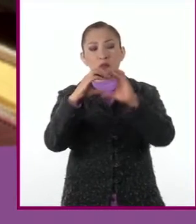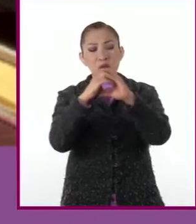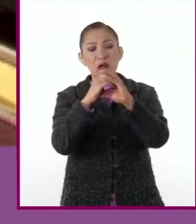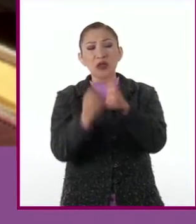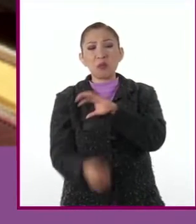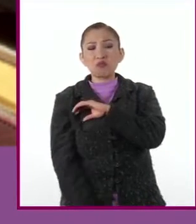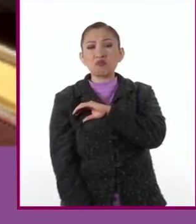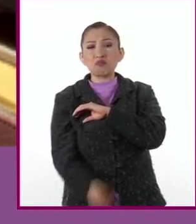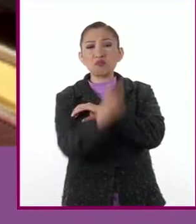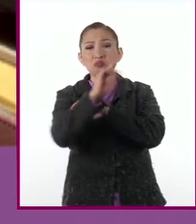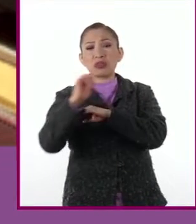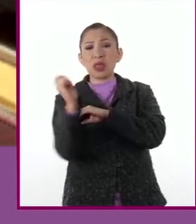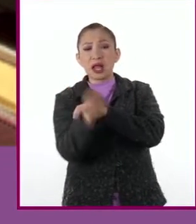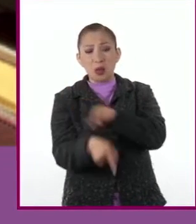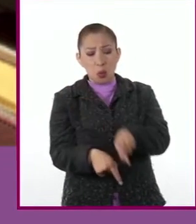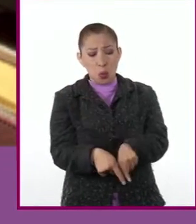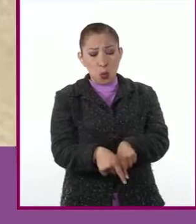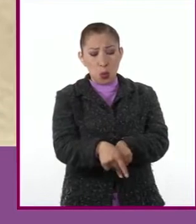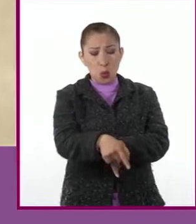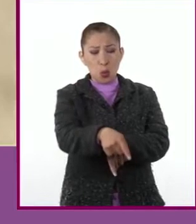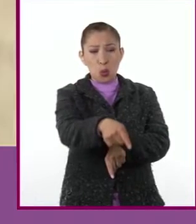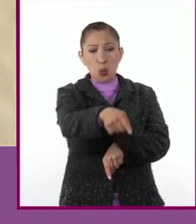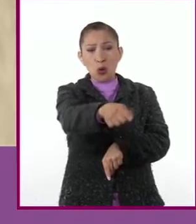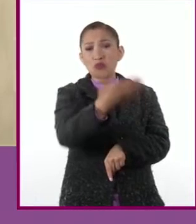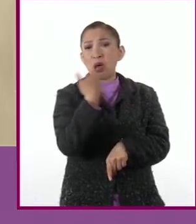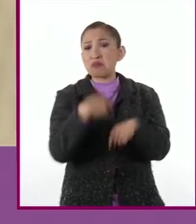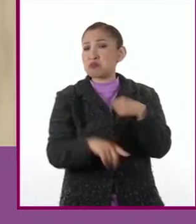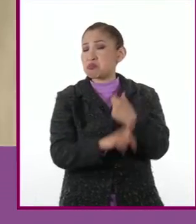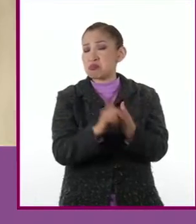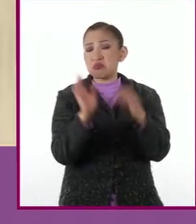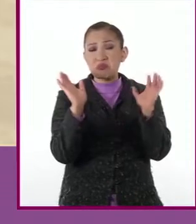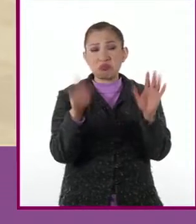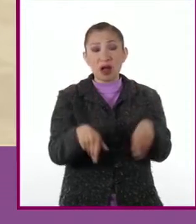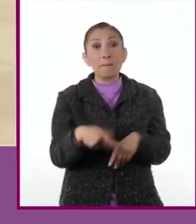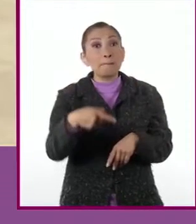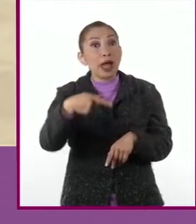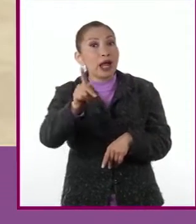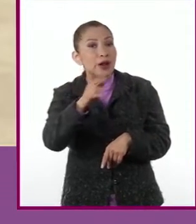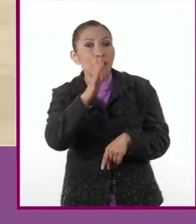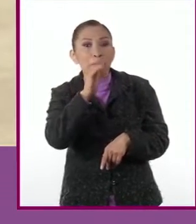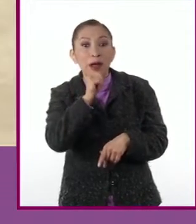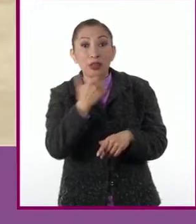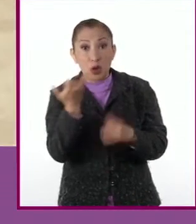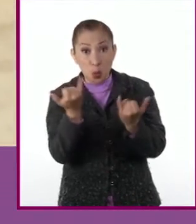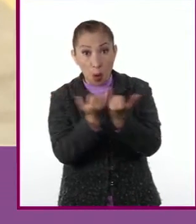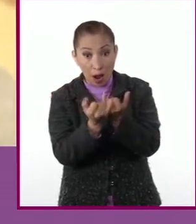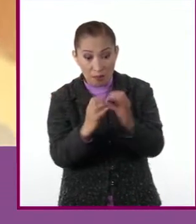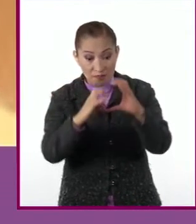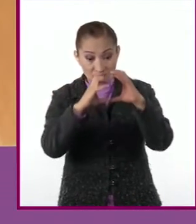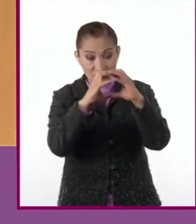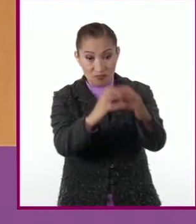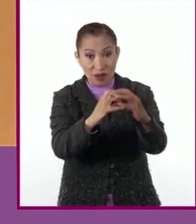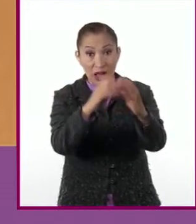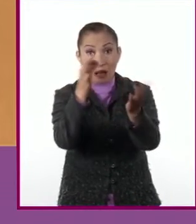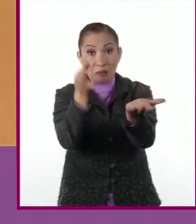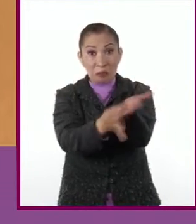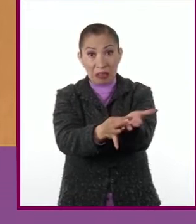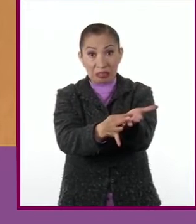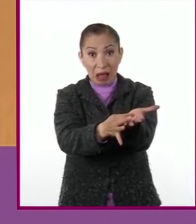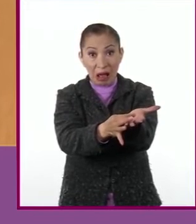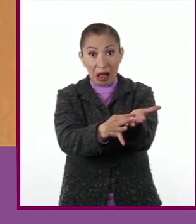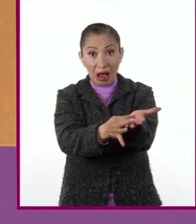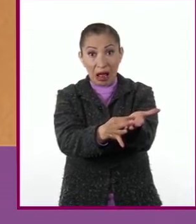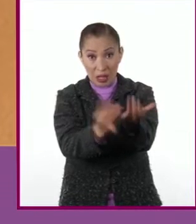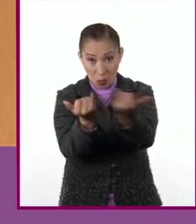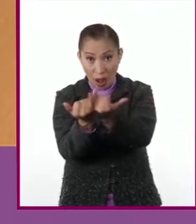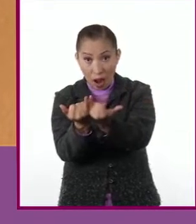una pelota de tenis a lo largo de un patio sin ningún problema, pero no podemos hacer lo mismo con una bola de hierro. ¿Verdad